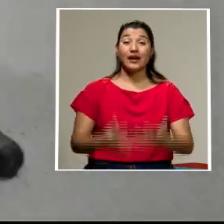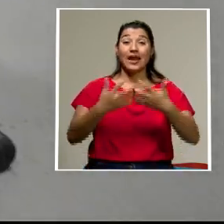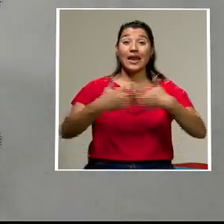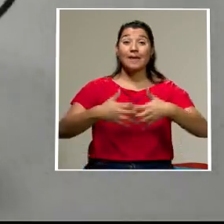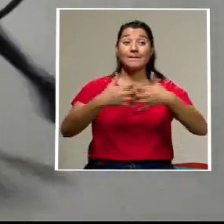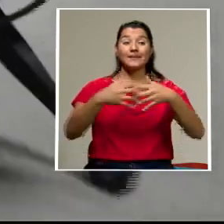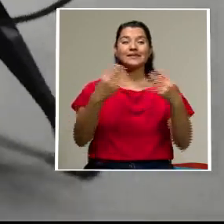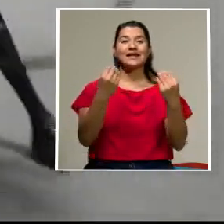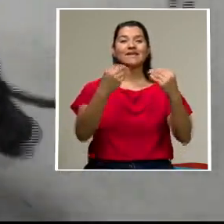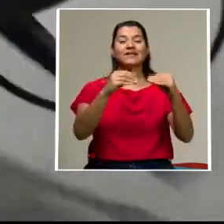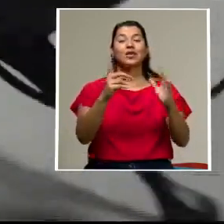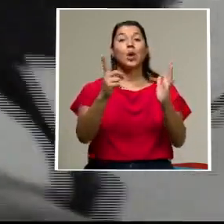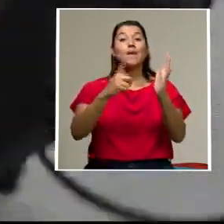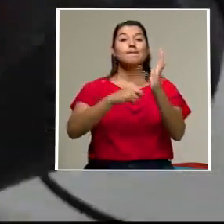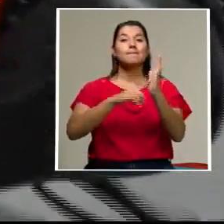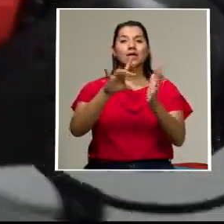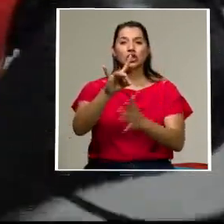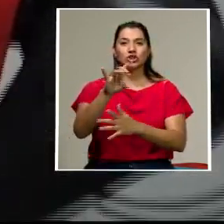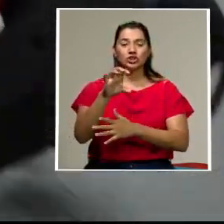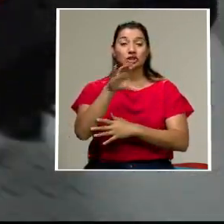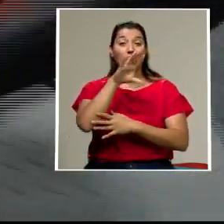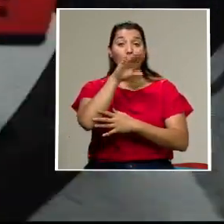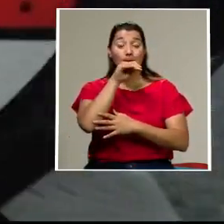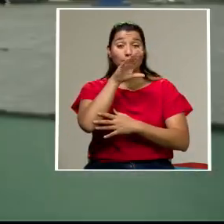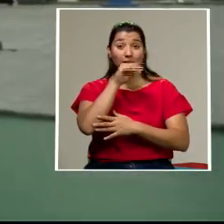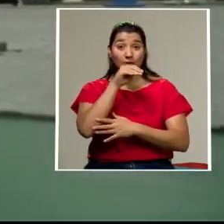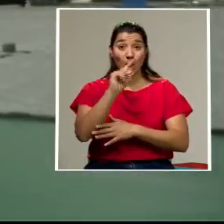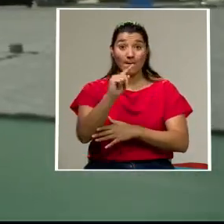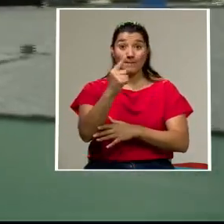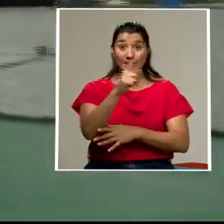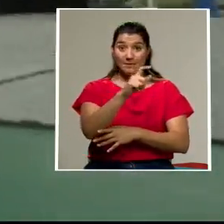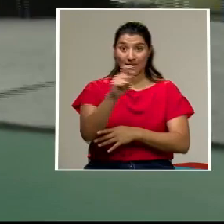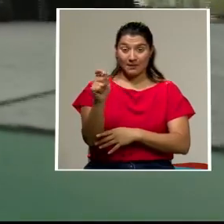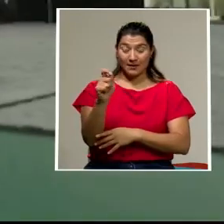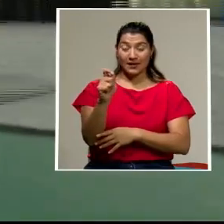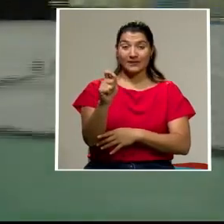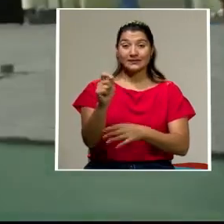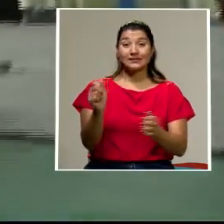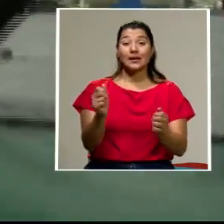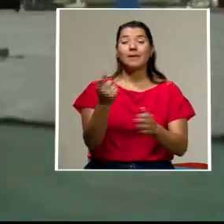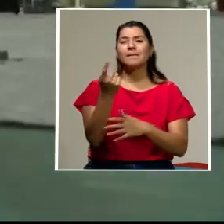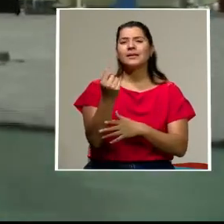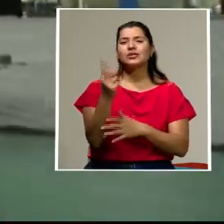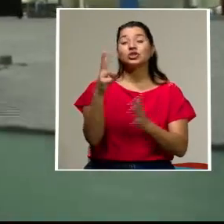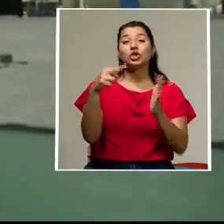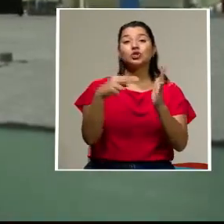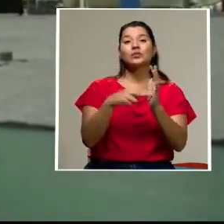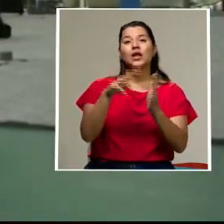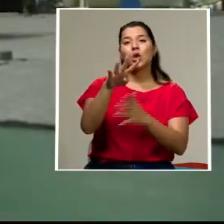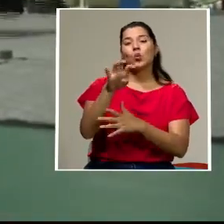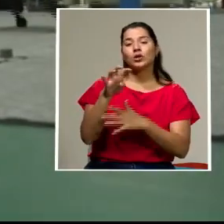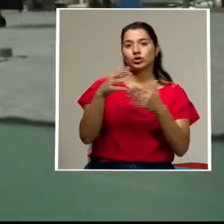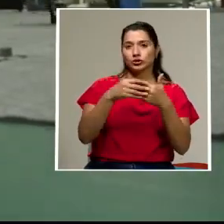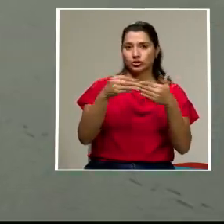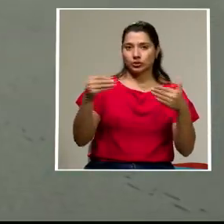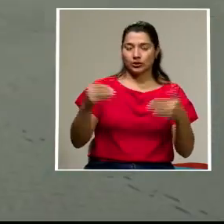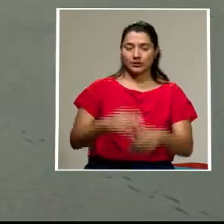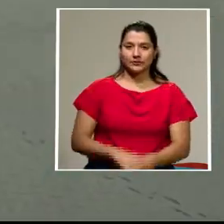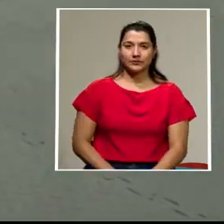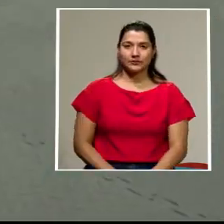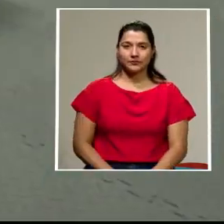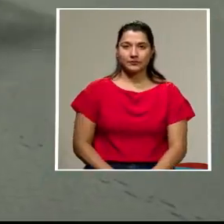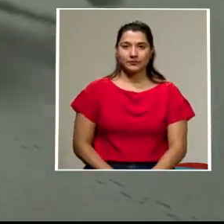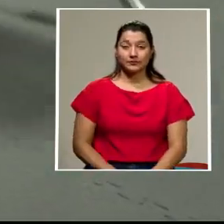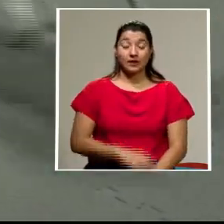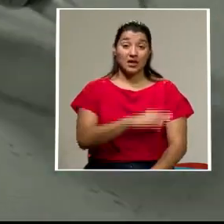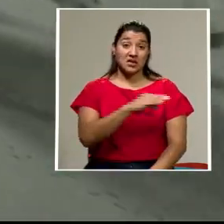de 1.800 de estos perros robóticos solo en su primer mes de comercialización con un valor de $2.400. Y